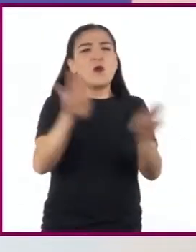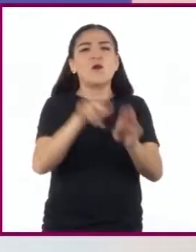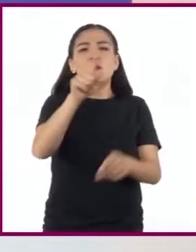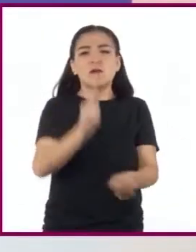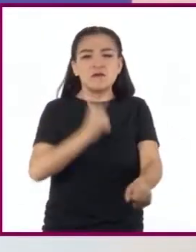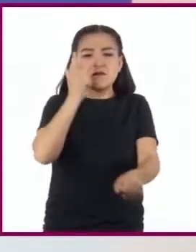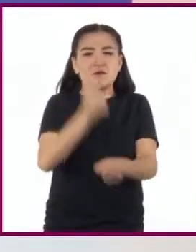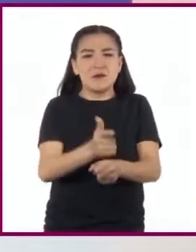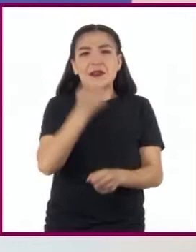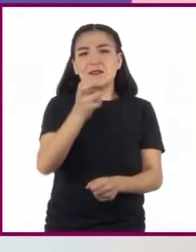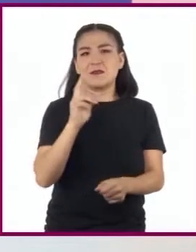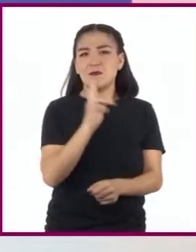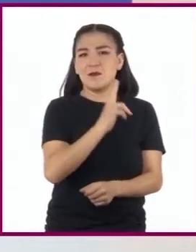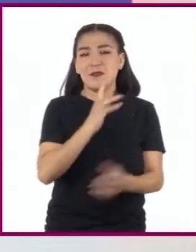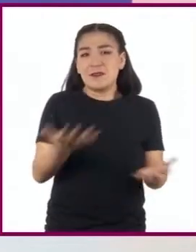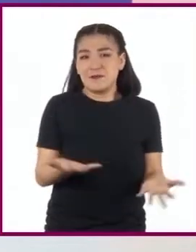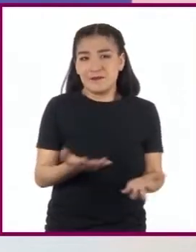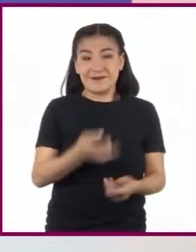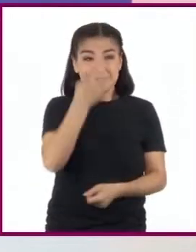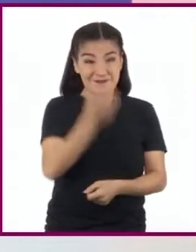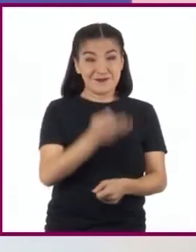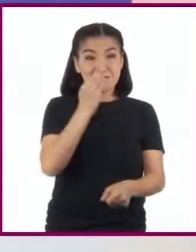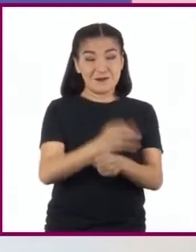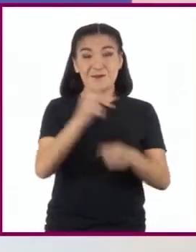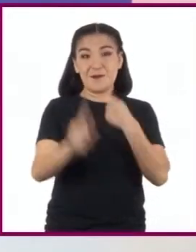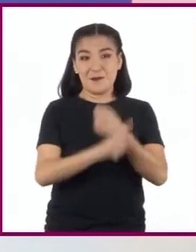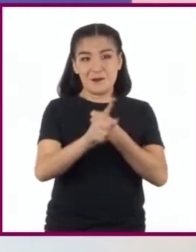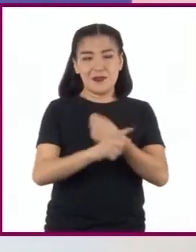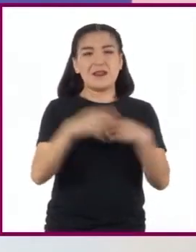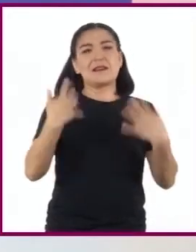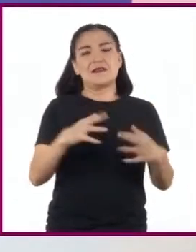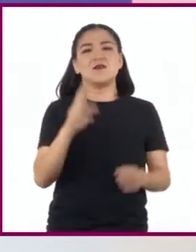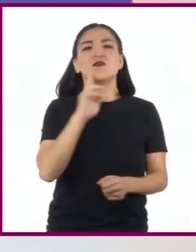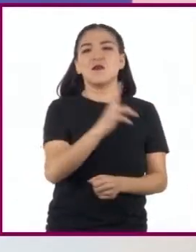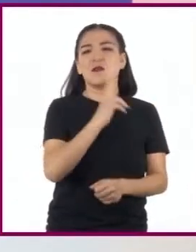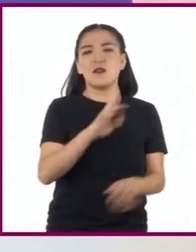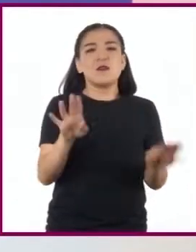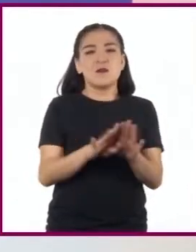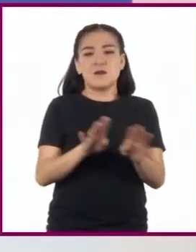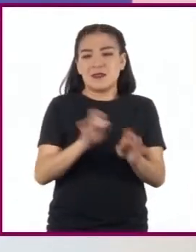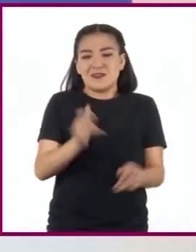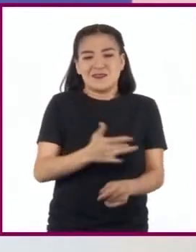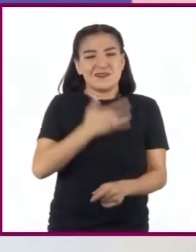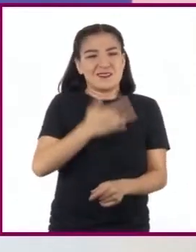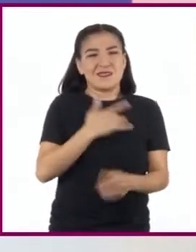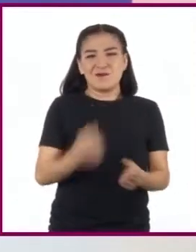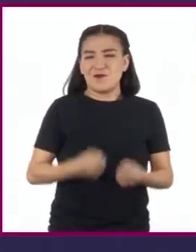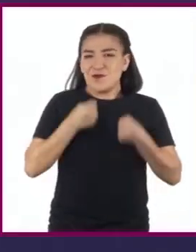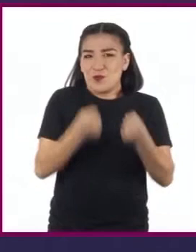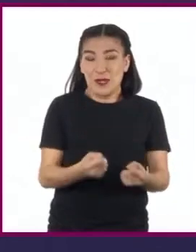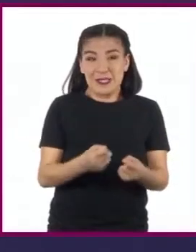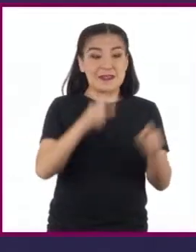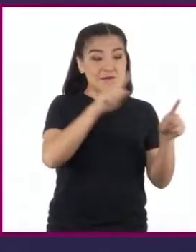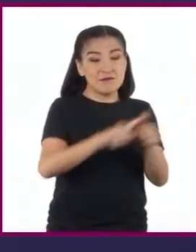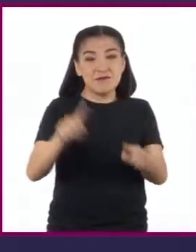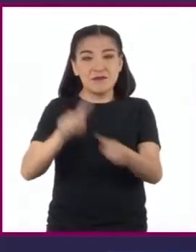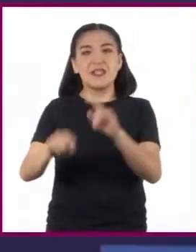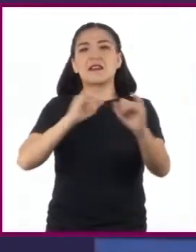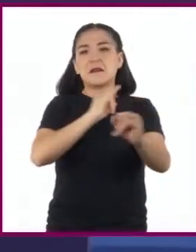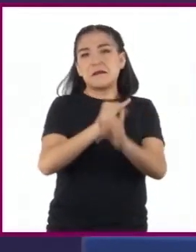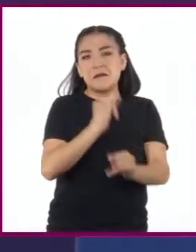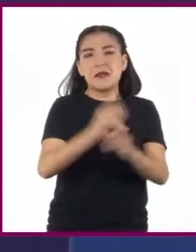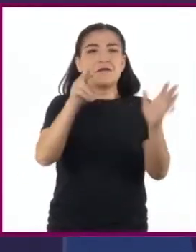de la noticia? Este hecho fue sin duda una noticia de alto impacto. Diferentes fuentes de